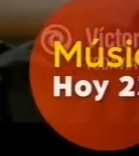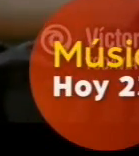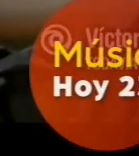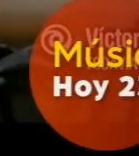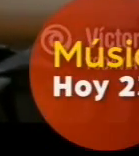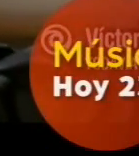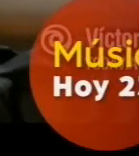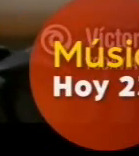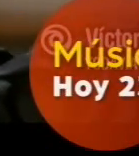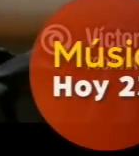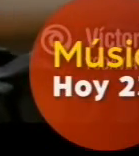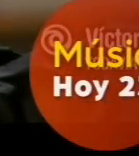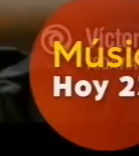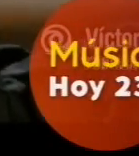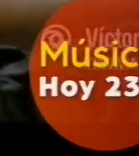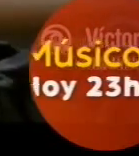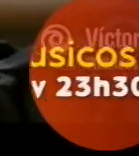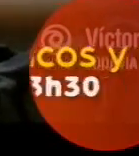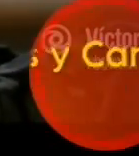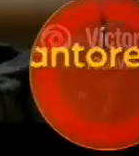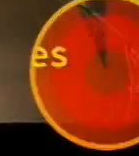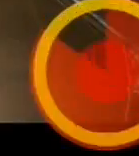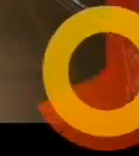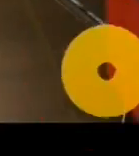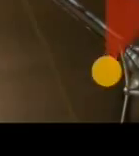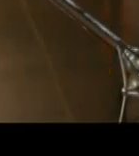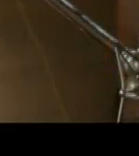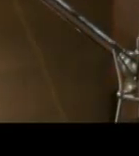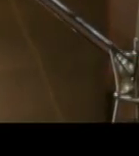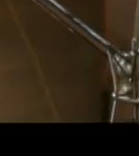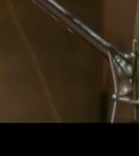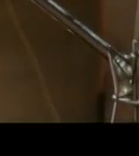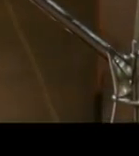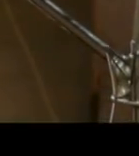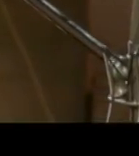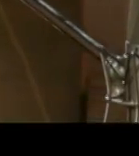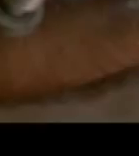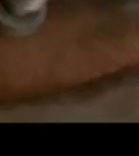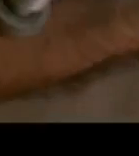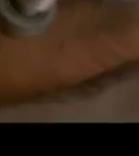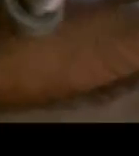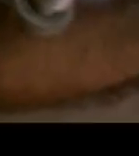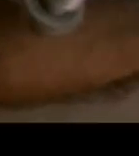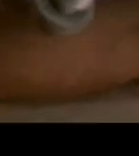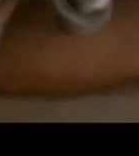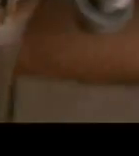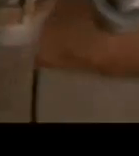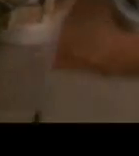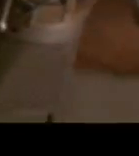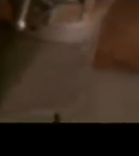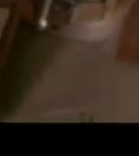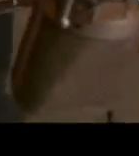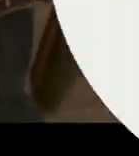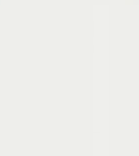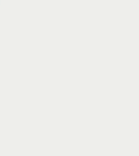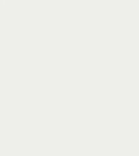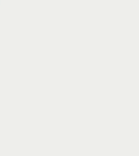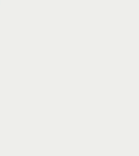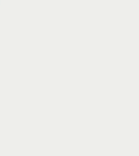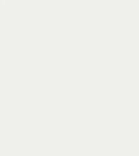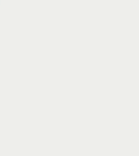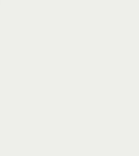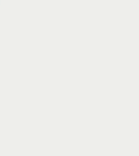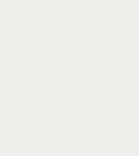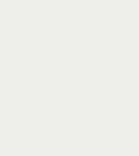y Cantores. Hoy, 23 horas 30. No se trata de buscar el éxito, sino más bien de establecer un puente